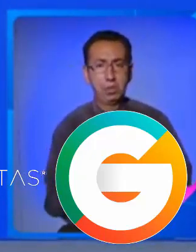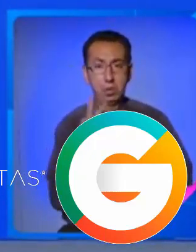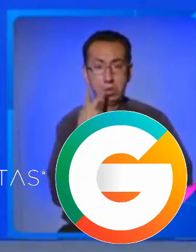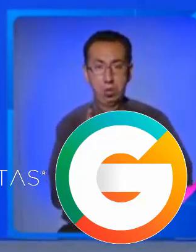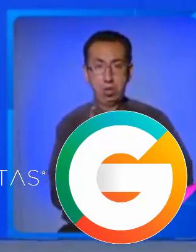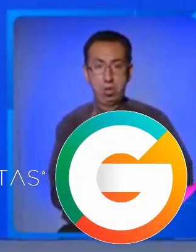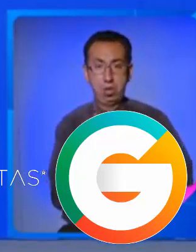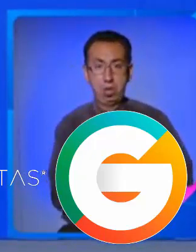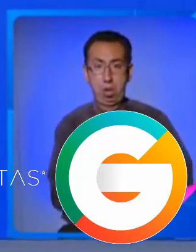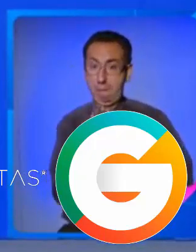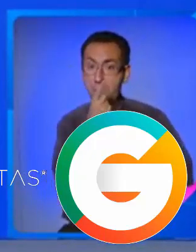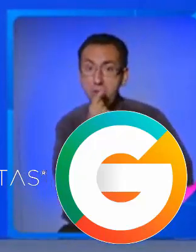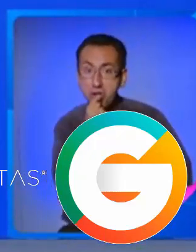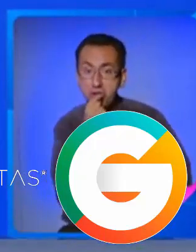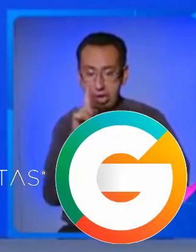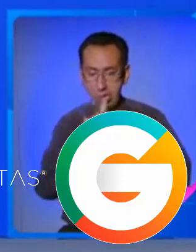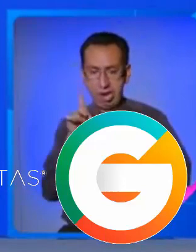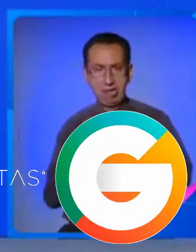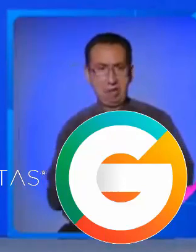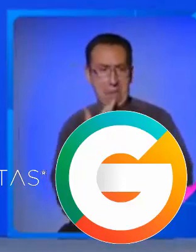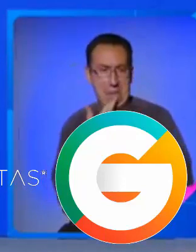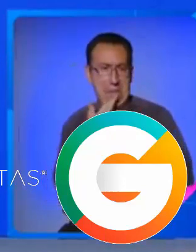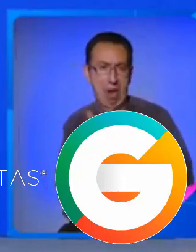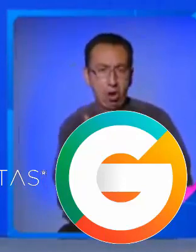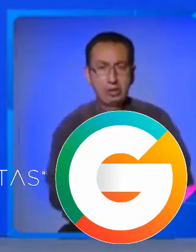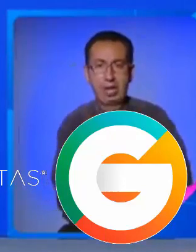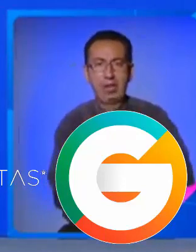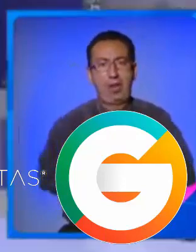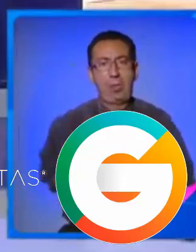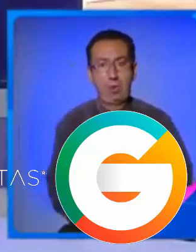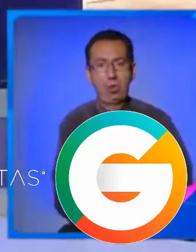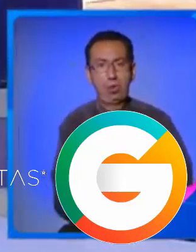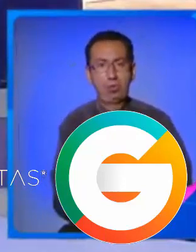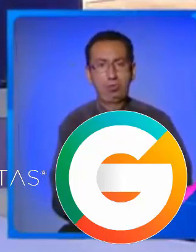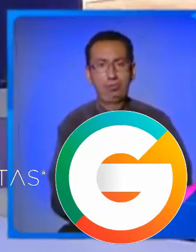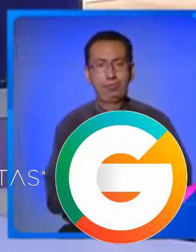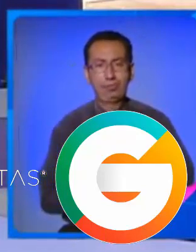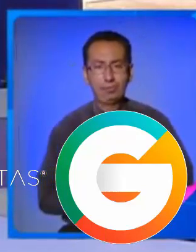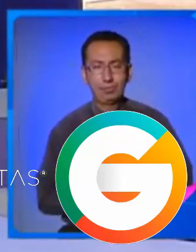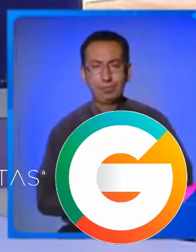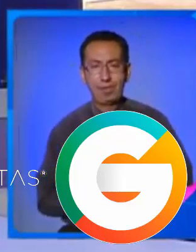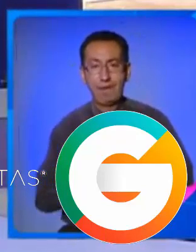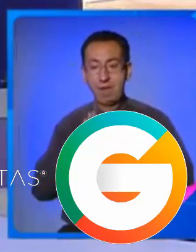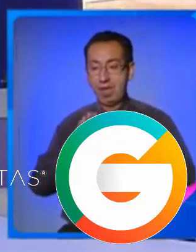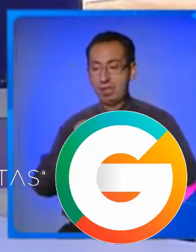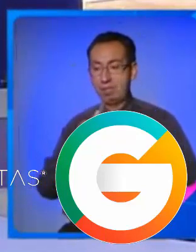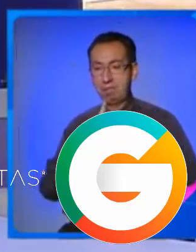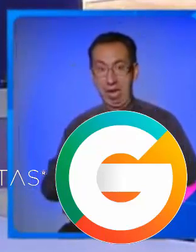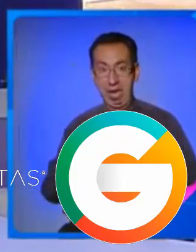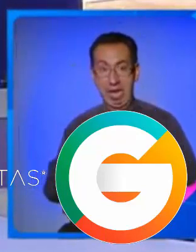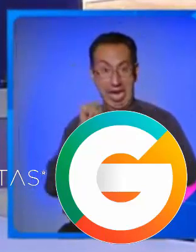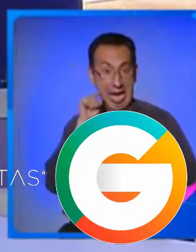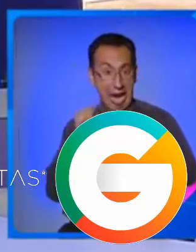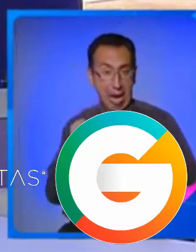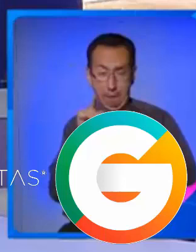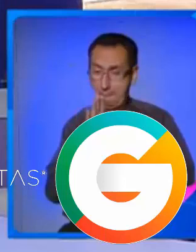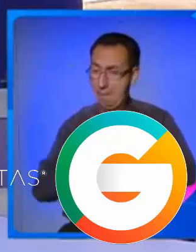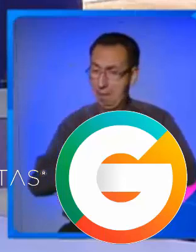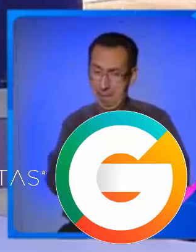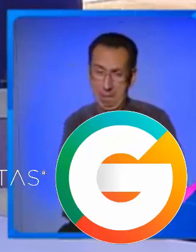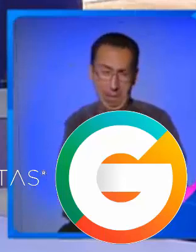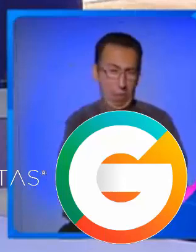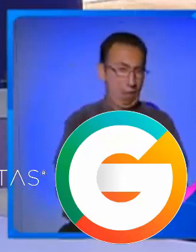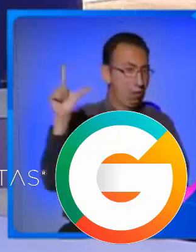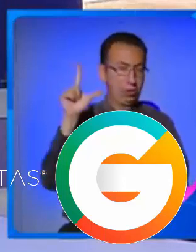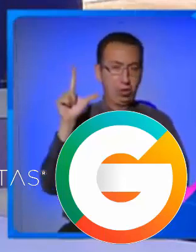mejores policías de México. Las fuerzas de seguridad pública del Estado son de las más equipadas, de las